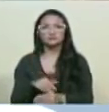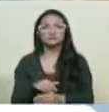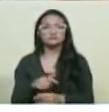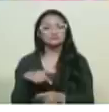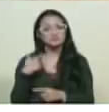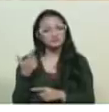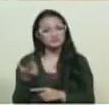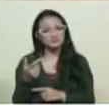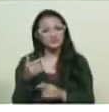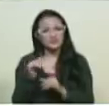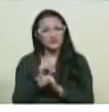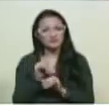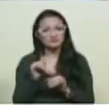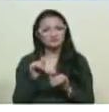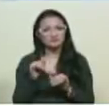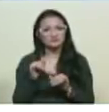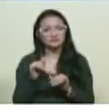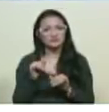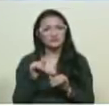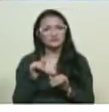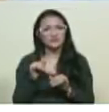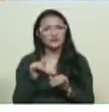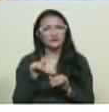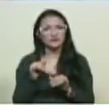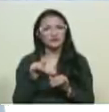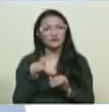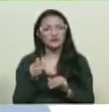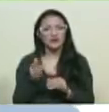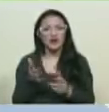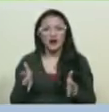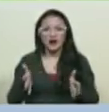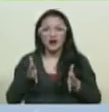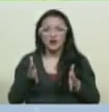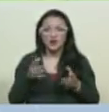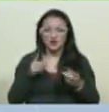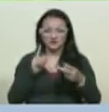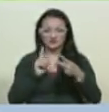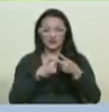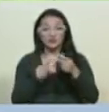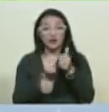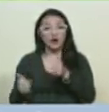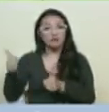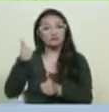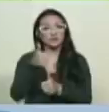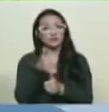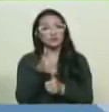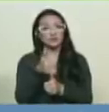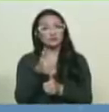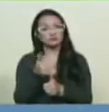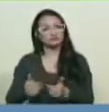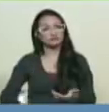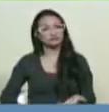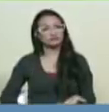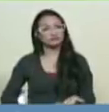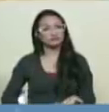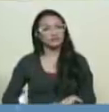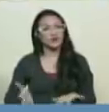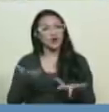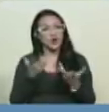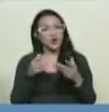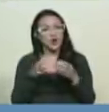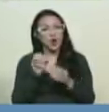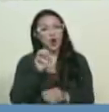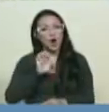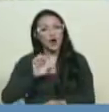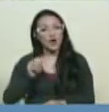ganando quien aparecía de segundo, sin que la Organización de Estados